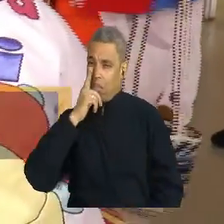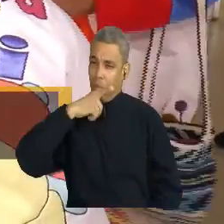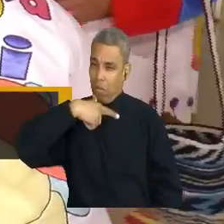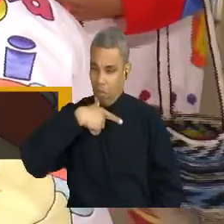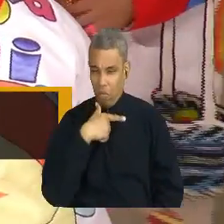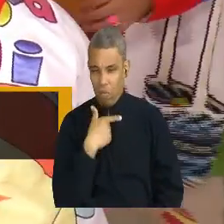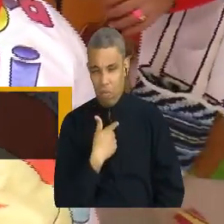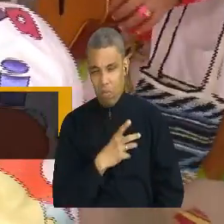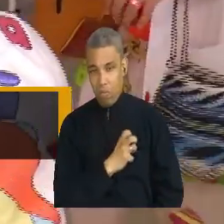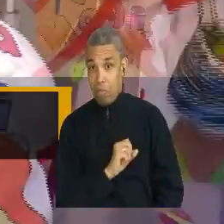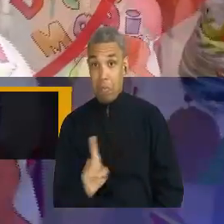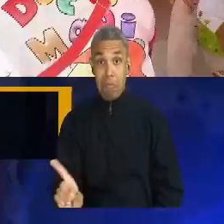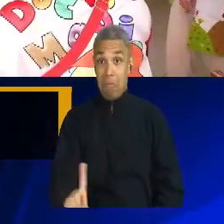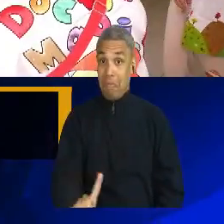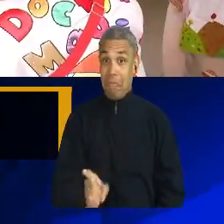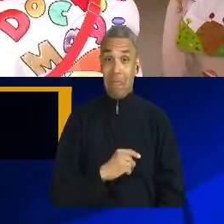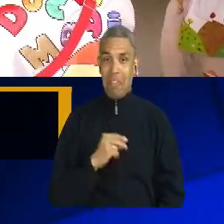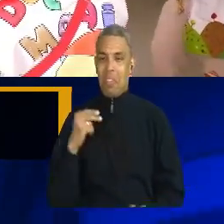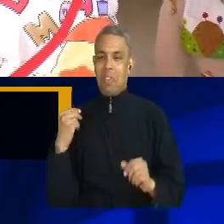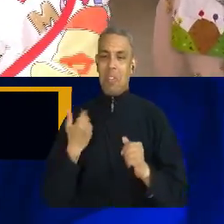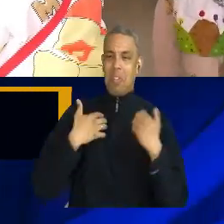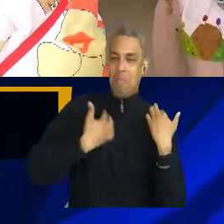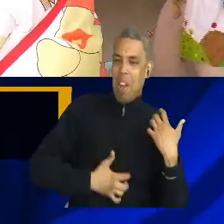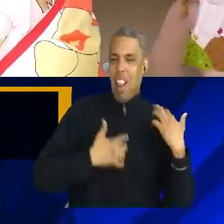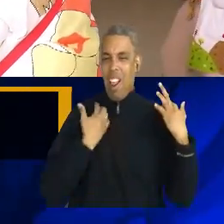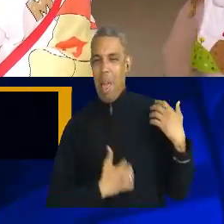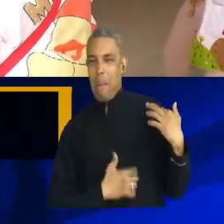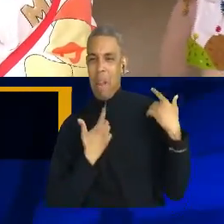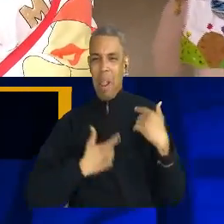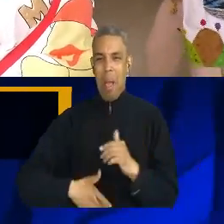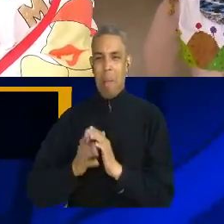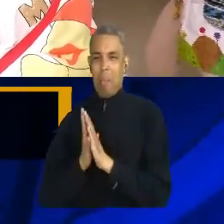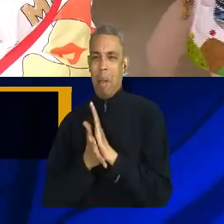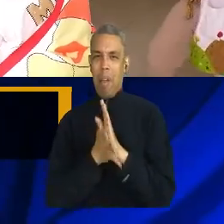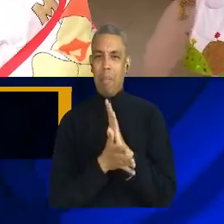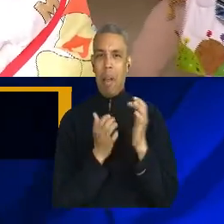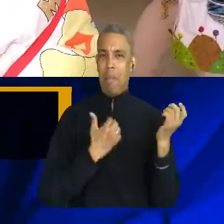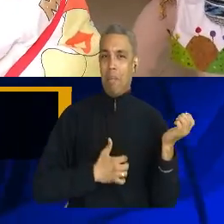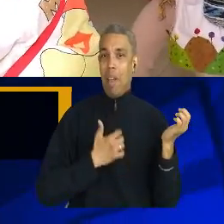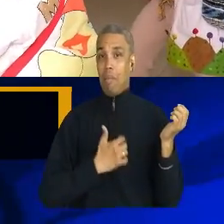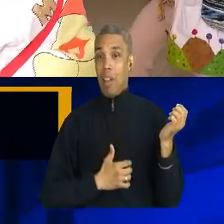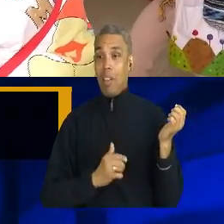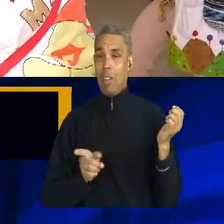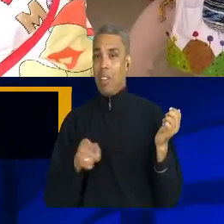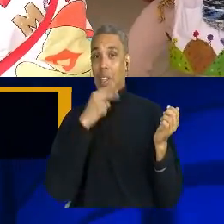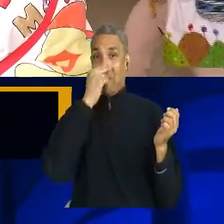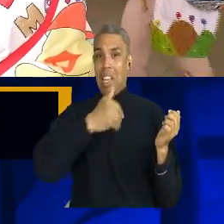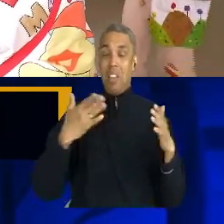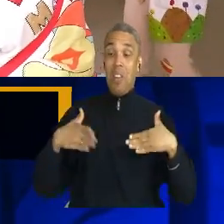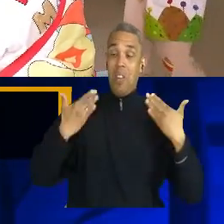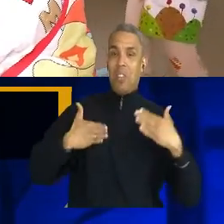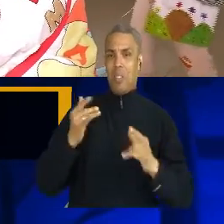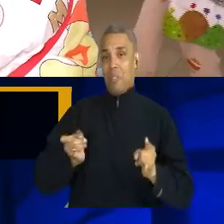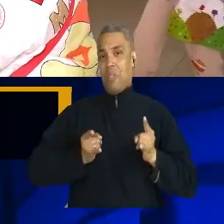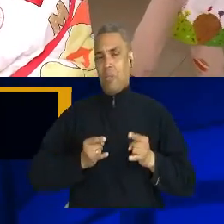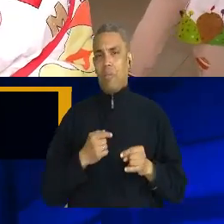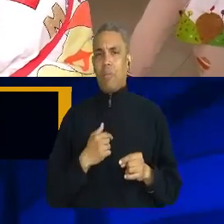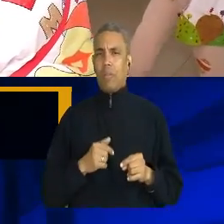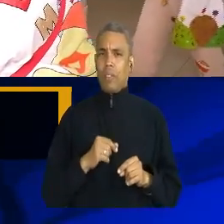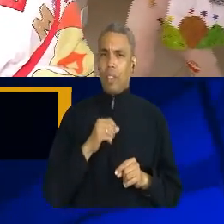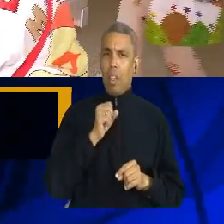le inyectan a uno alegría. Bueno, ¿qué hay que hacer? Los que queremos ser voluntarios. ¿Y estas visitas las hacen cada cuánto? ¿Cómo se programan